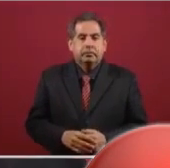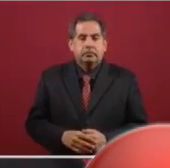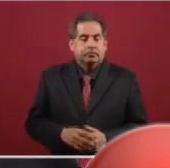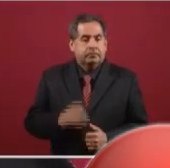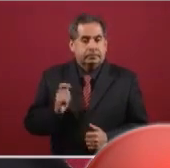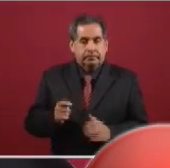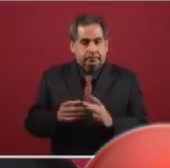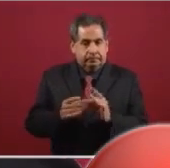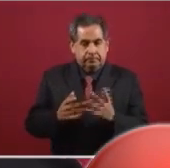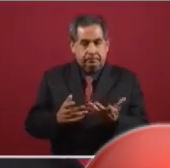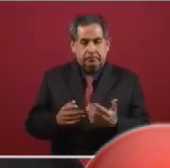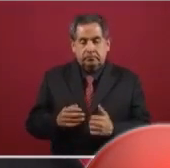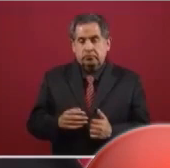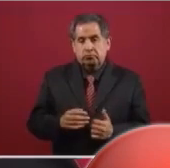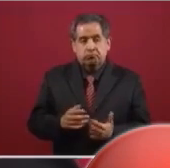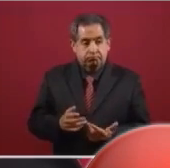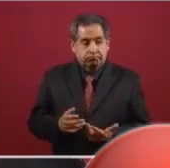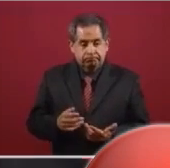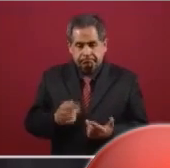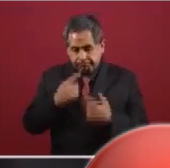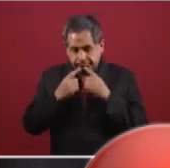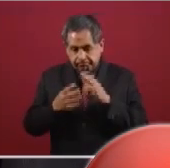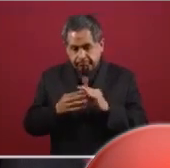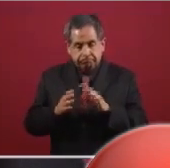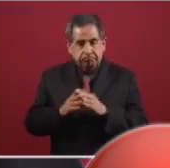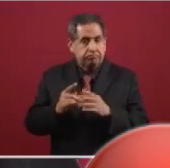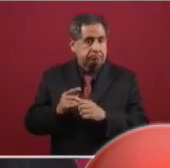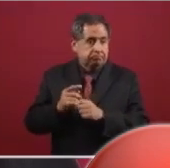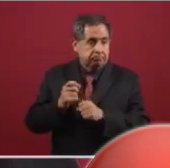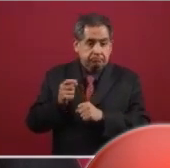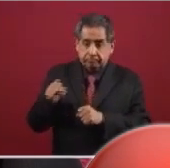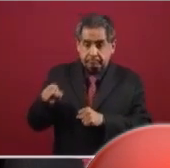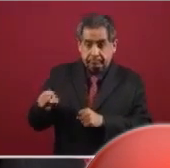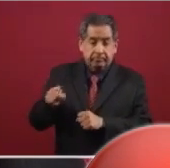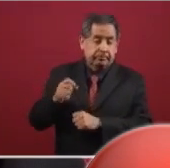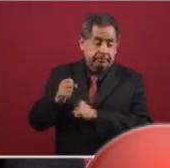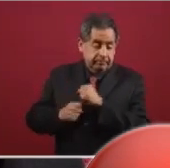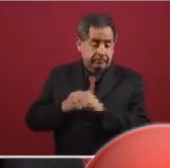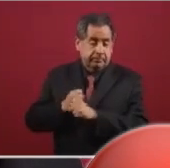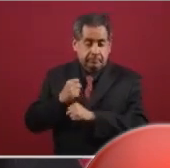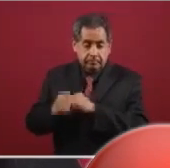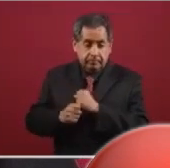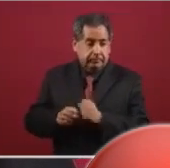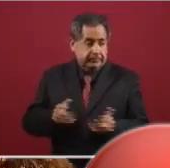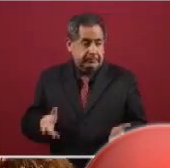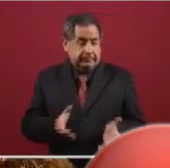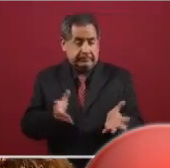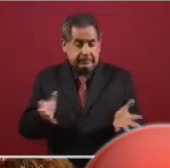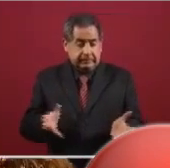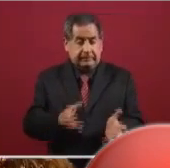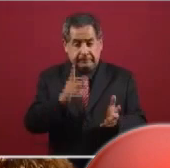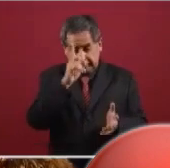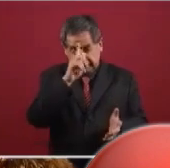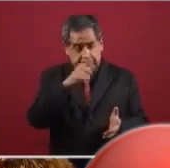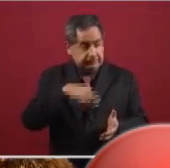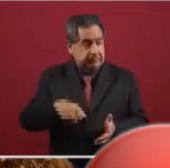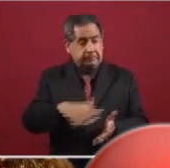que se ha dedicado durante años a fomentar la lectura